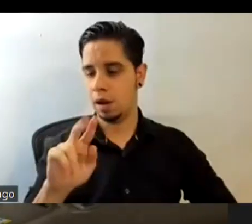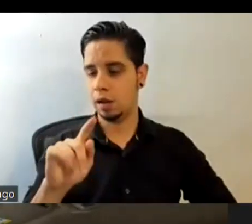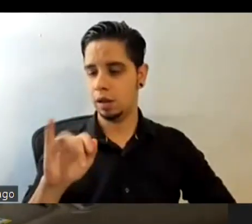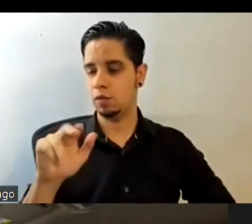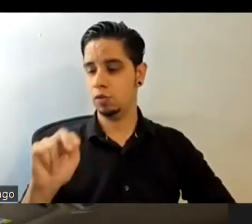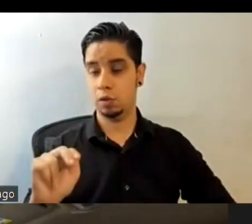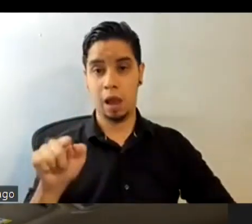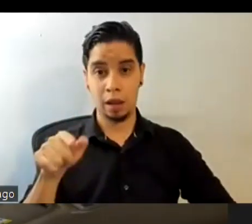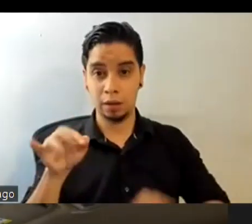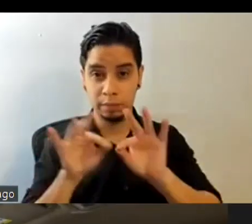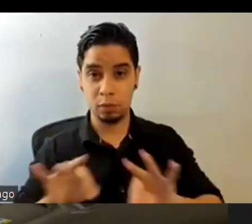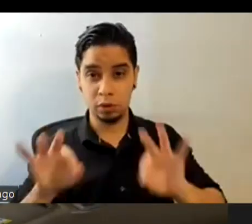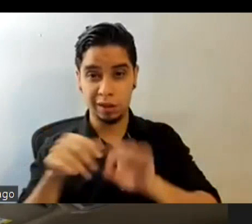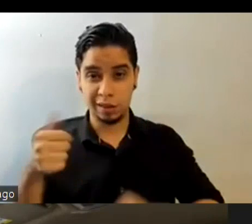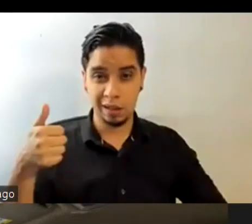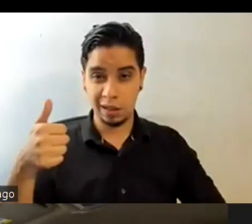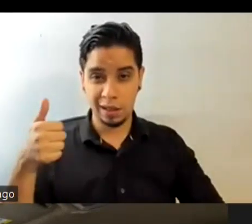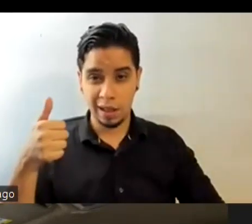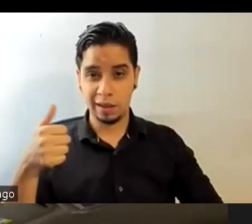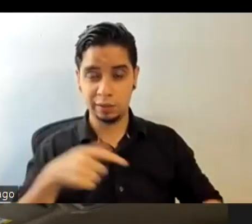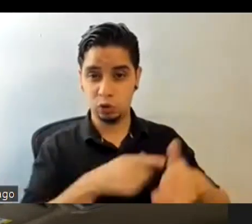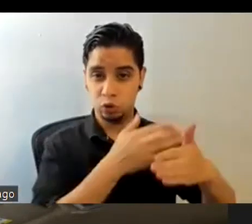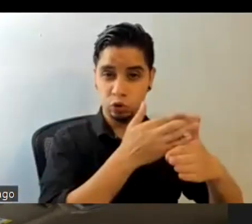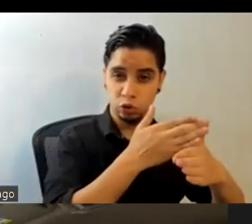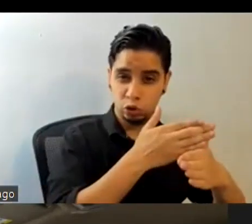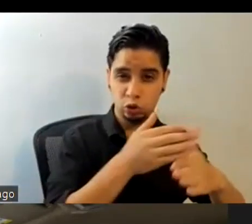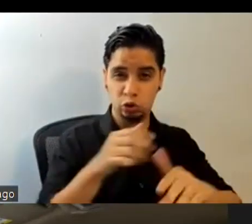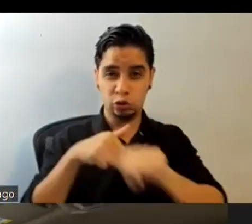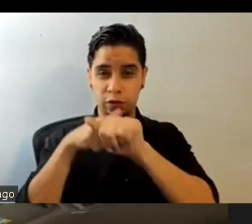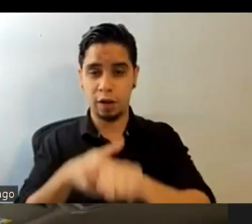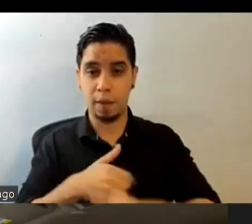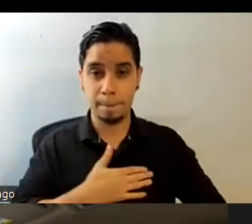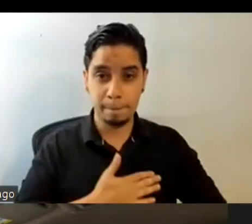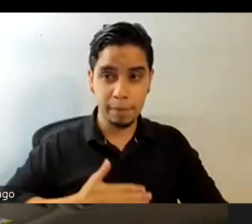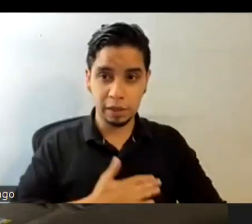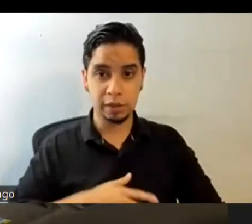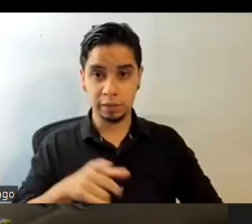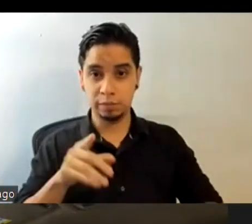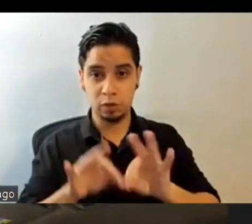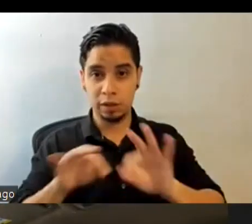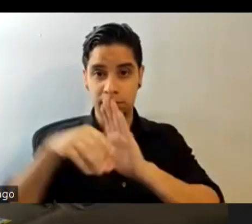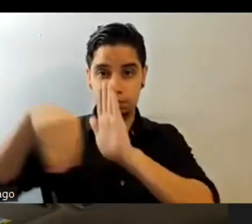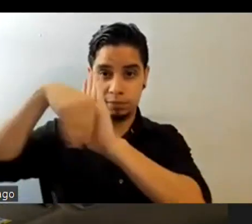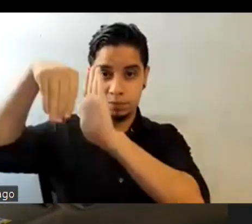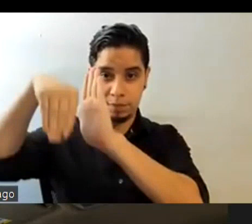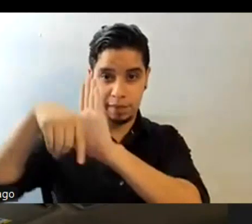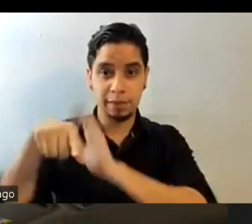ahí es bien importante, además del like, además del share, además del follow, me le van a dar a la campanita